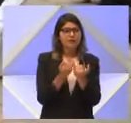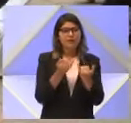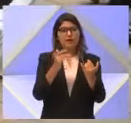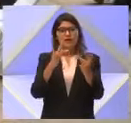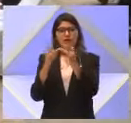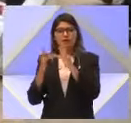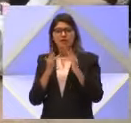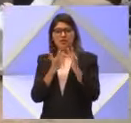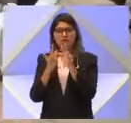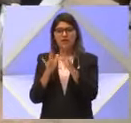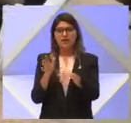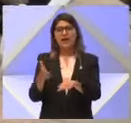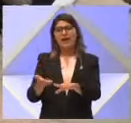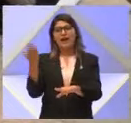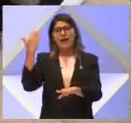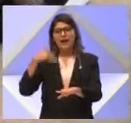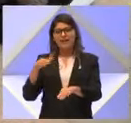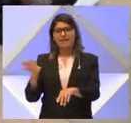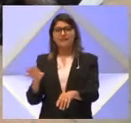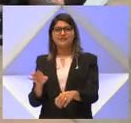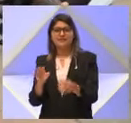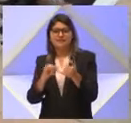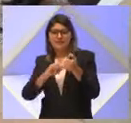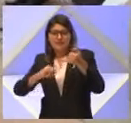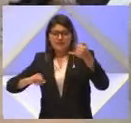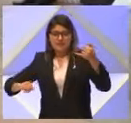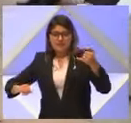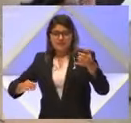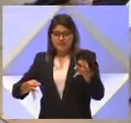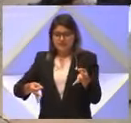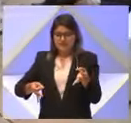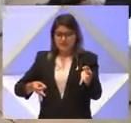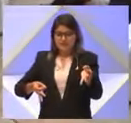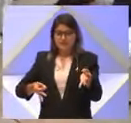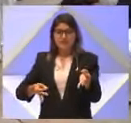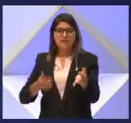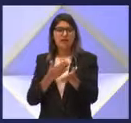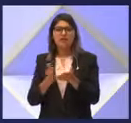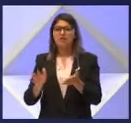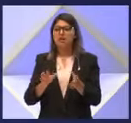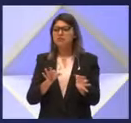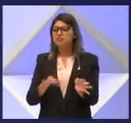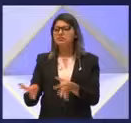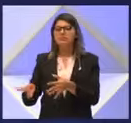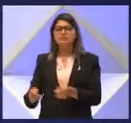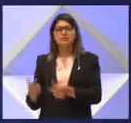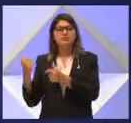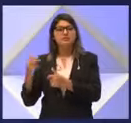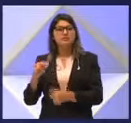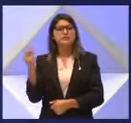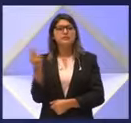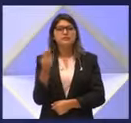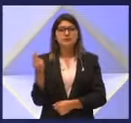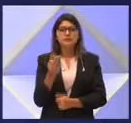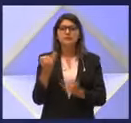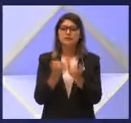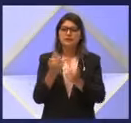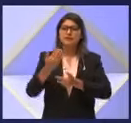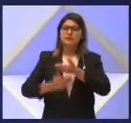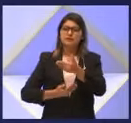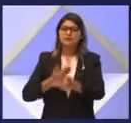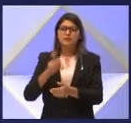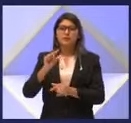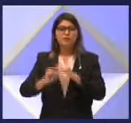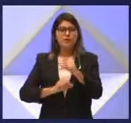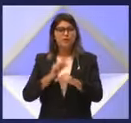el que ya hayan buscador es muy bien desarrollados que permiten ayudarnos a que nuestras búsquedas